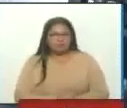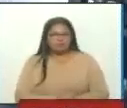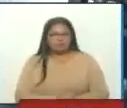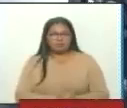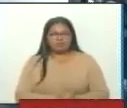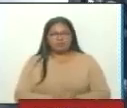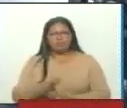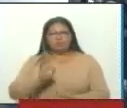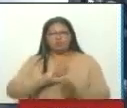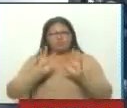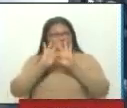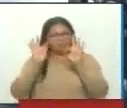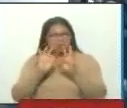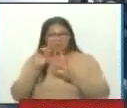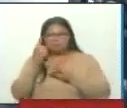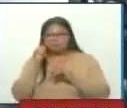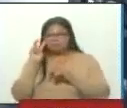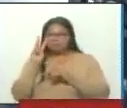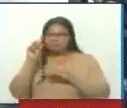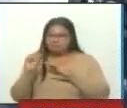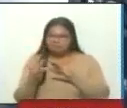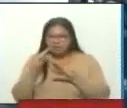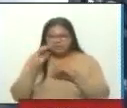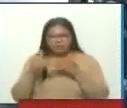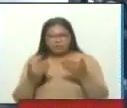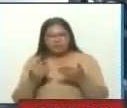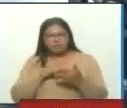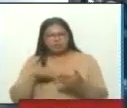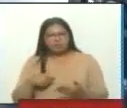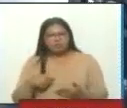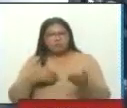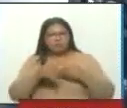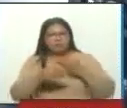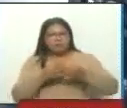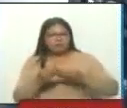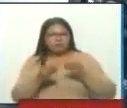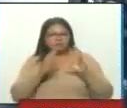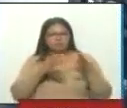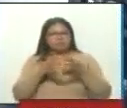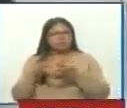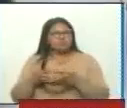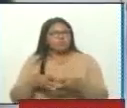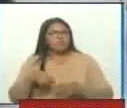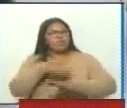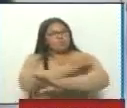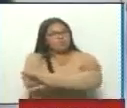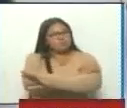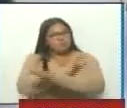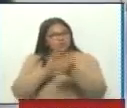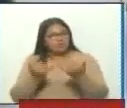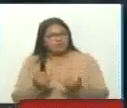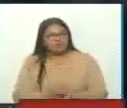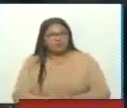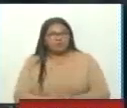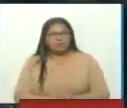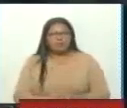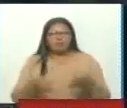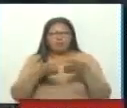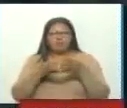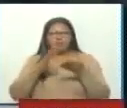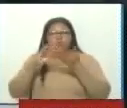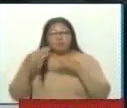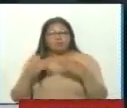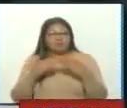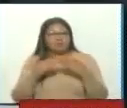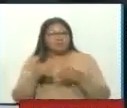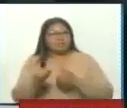en absoluta minoría. Es decir, están igual como están todos los partidos de la oposición. Ahora, Elena, los medios comunitarios y alternativos, que también